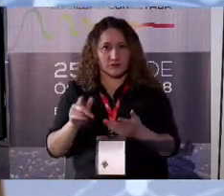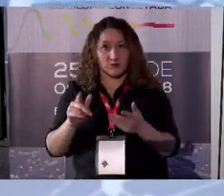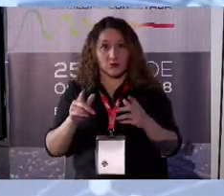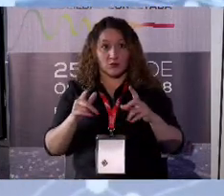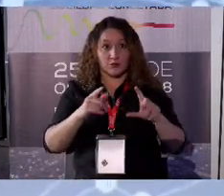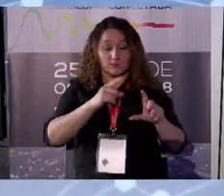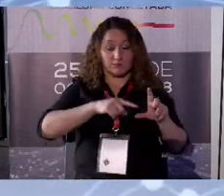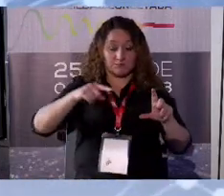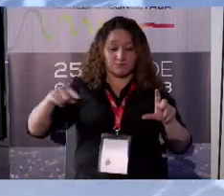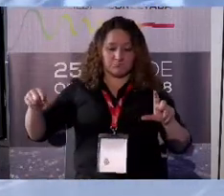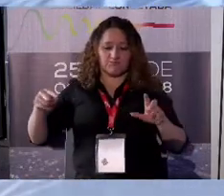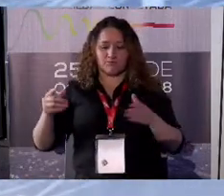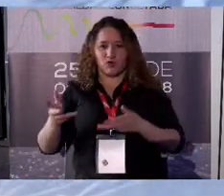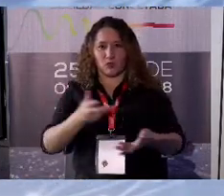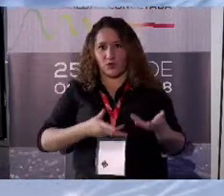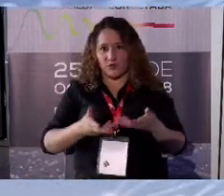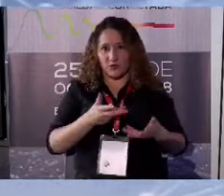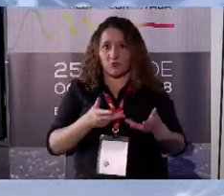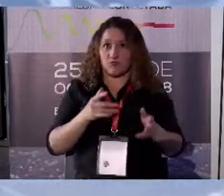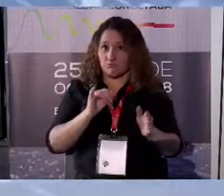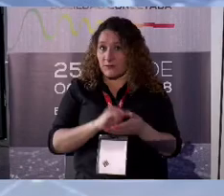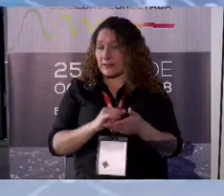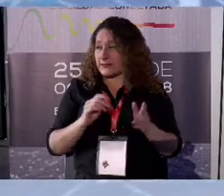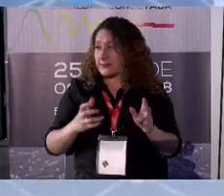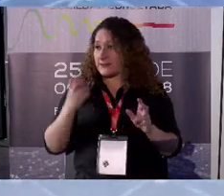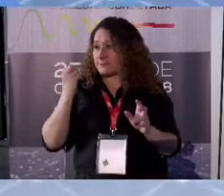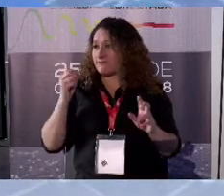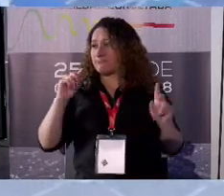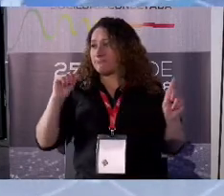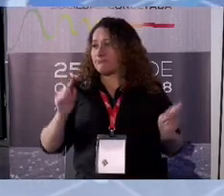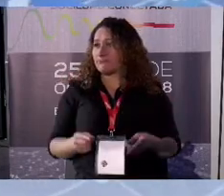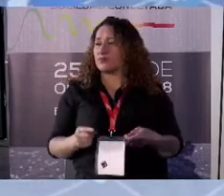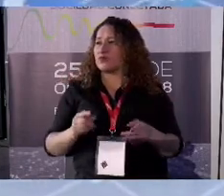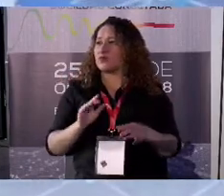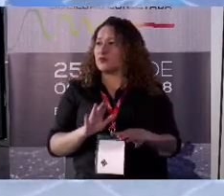compartido. Esta es la historia breve del asunto